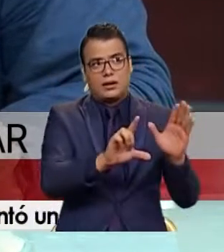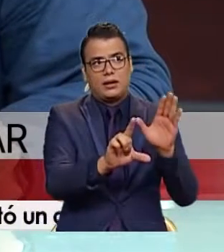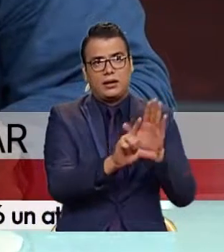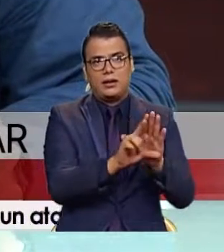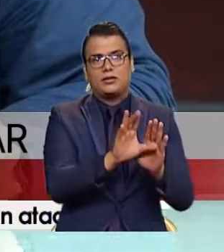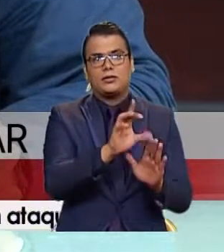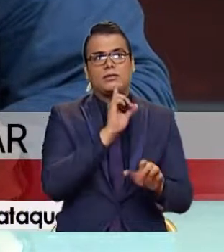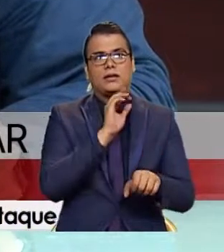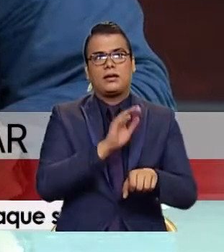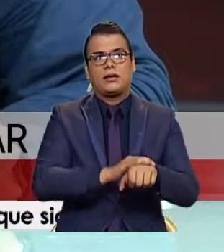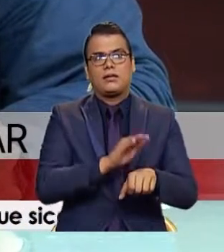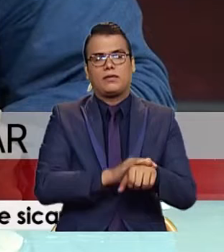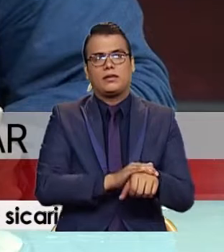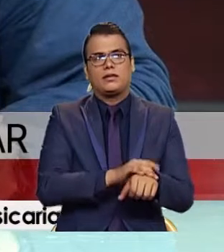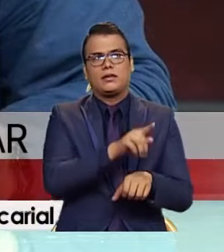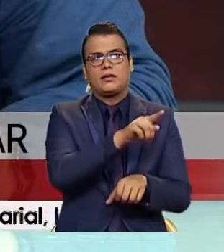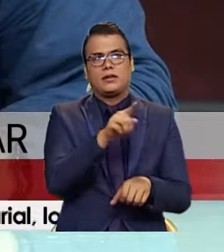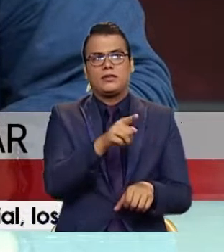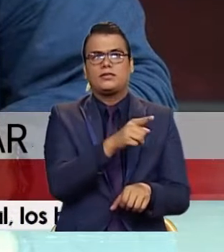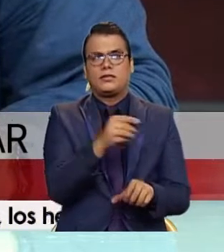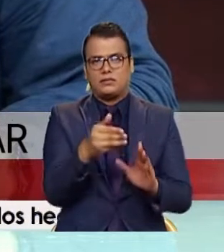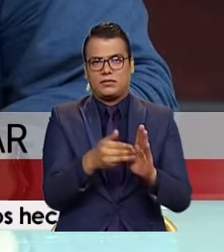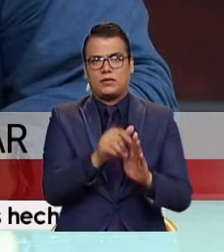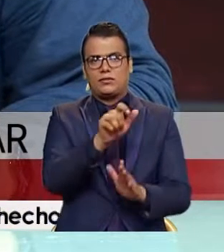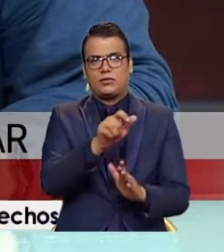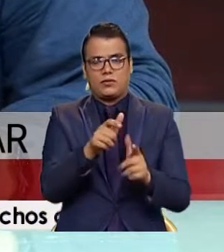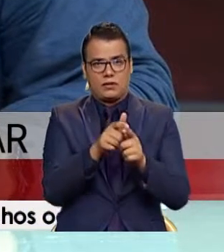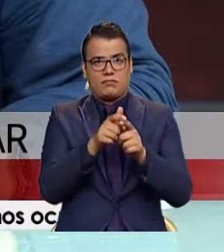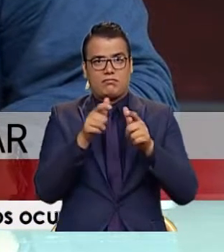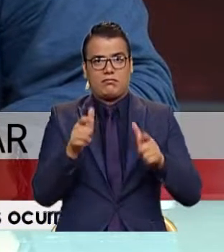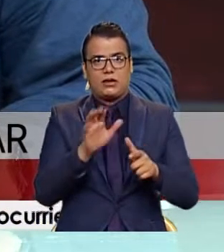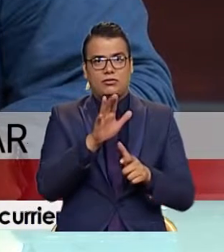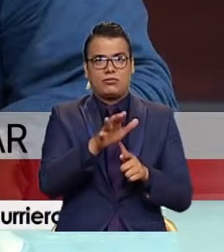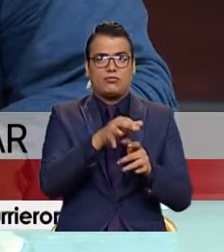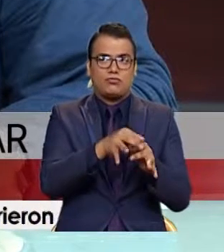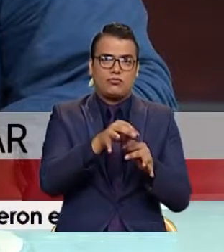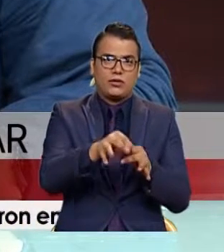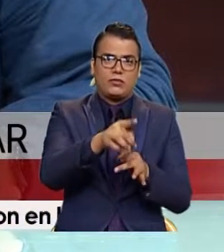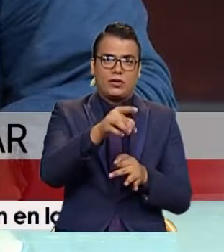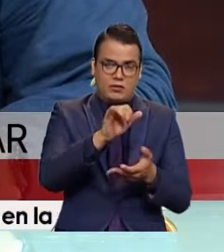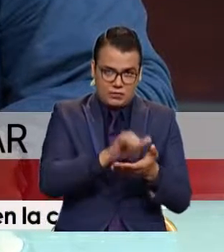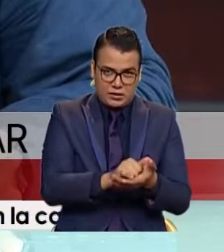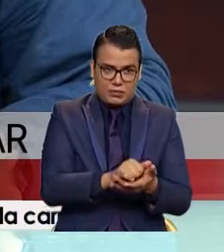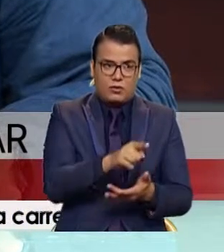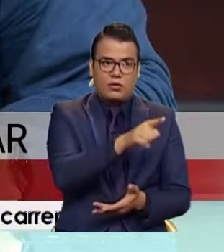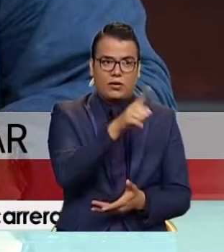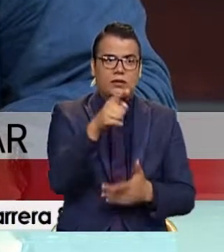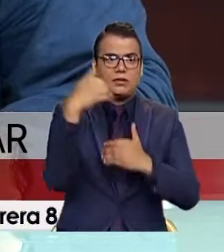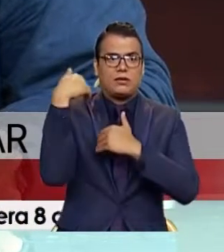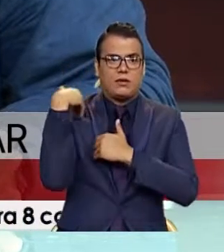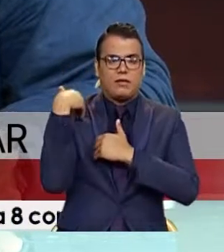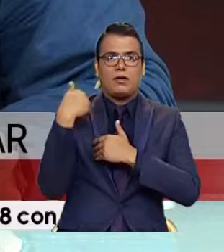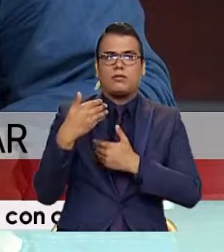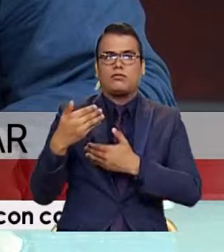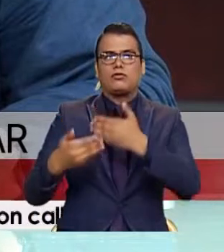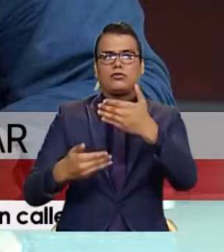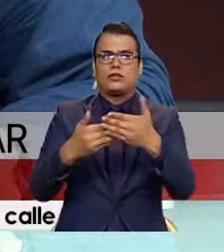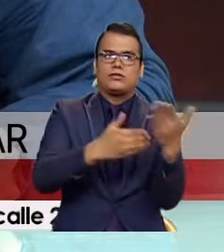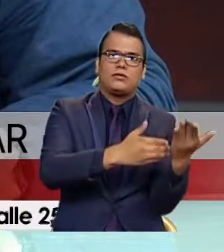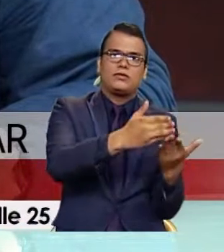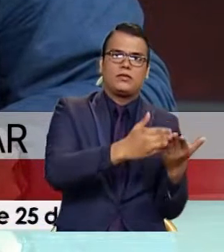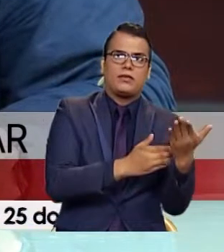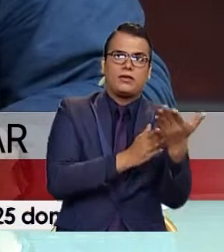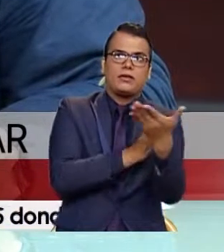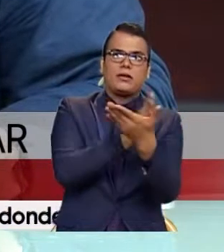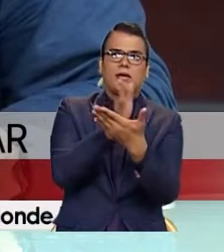con población superior a 100.000 habitantes tiene derecho a iniciar sus trámites de certificación directamente